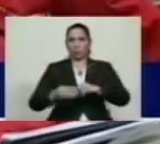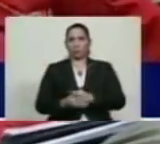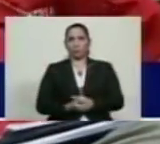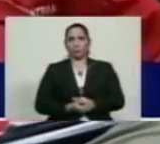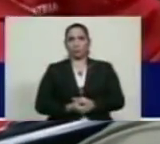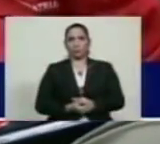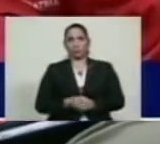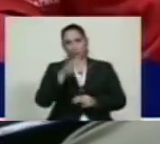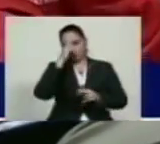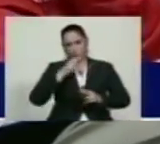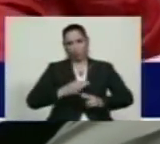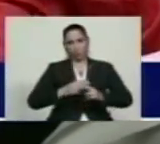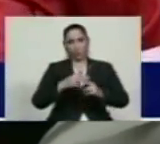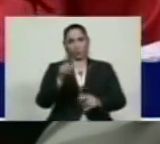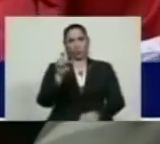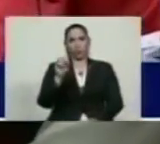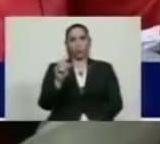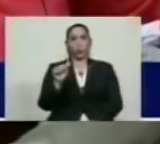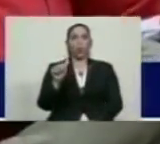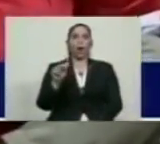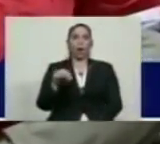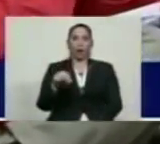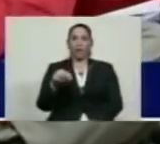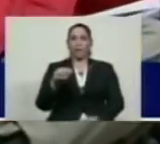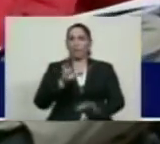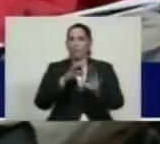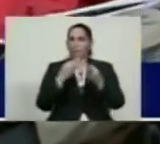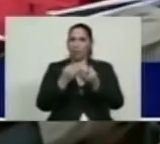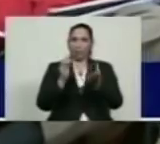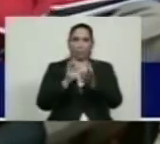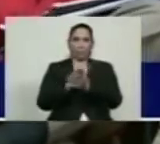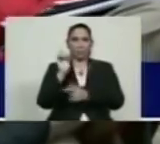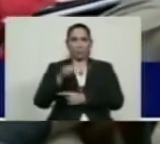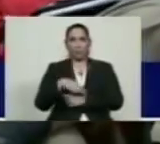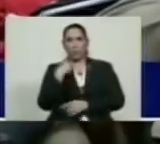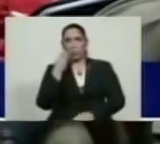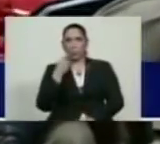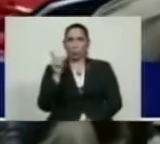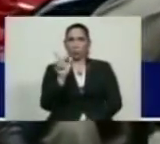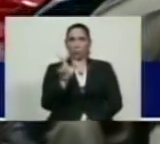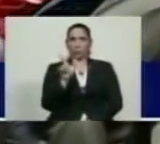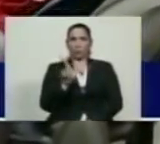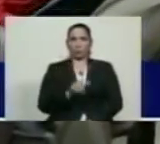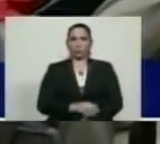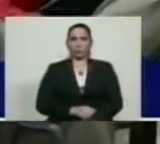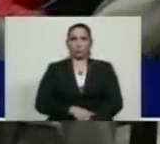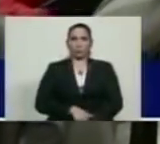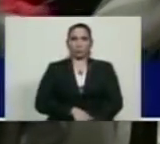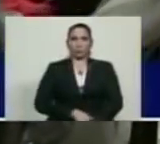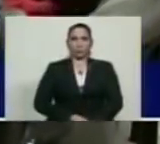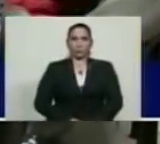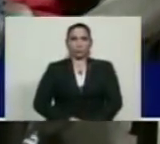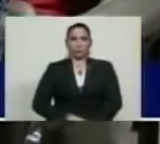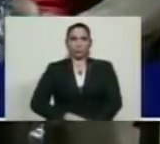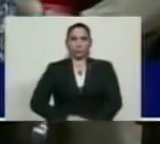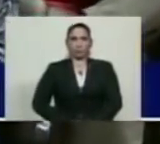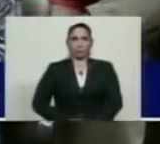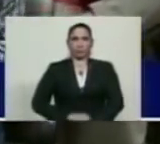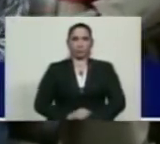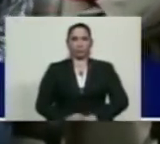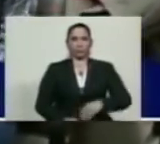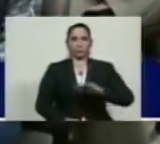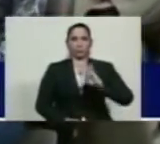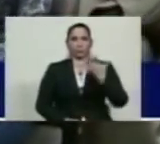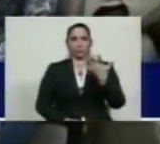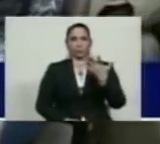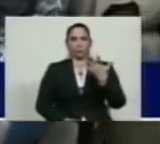honor a Juan Noya, a sus familiares y amigos, así como a la juventud del Partido Socialista Unido de Venezuela. Quinto,